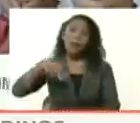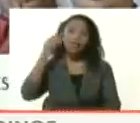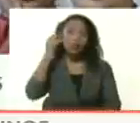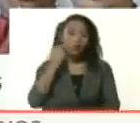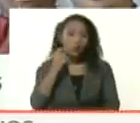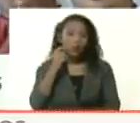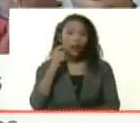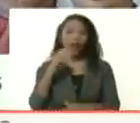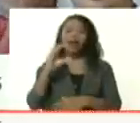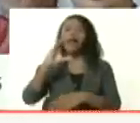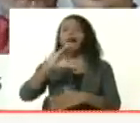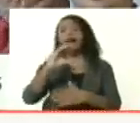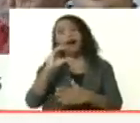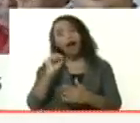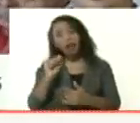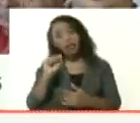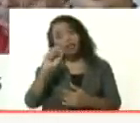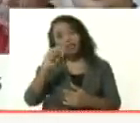la CAN TV